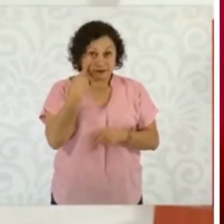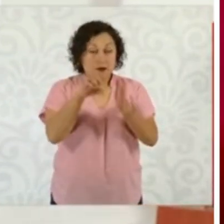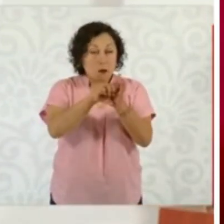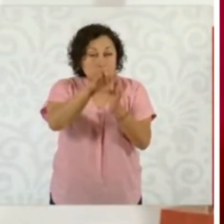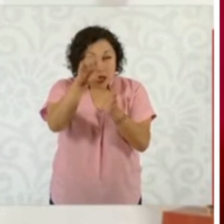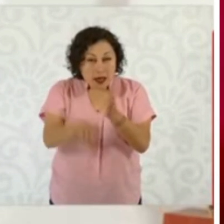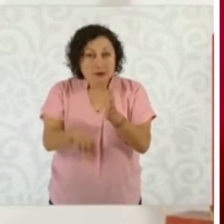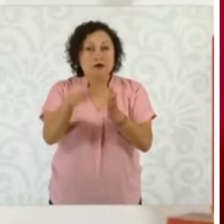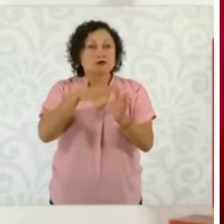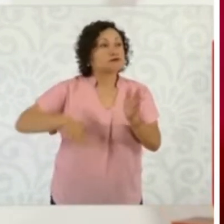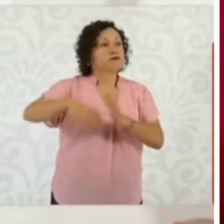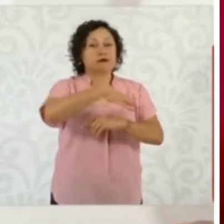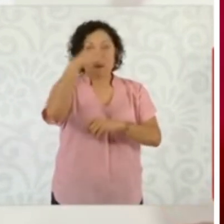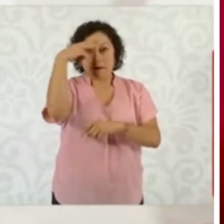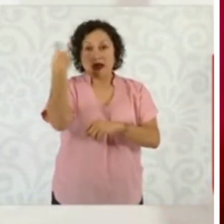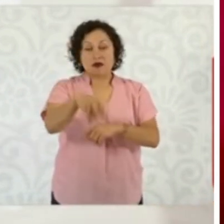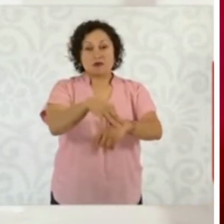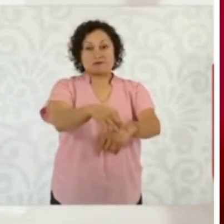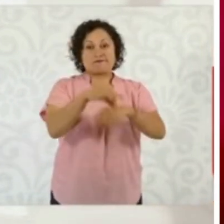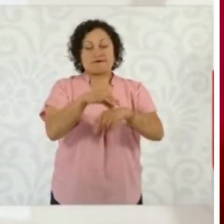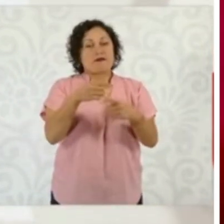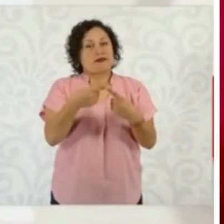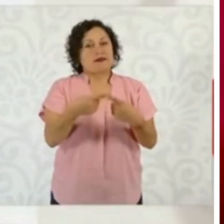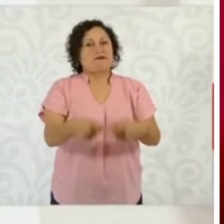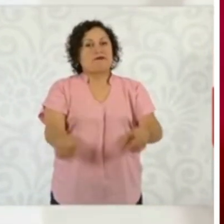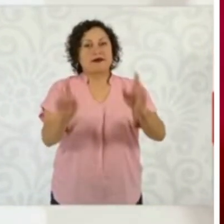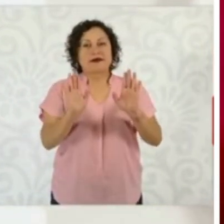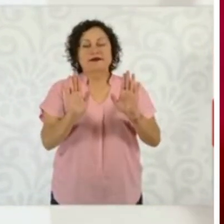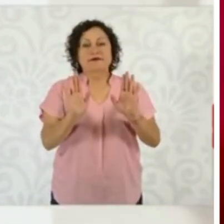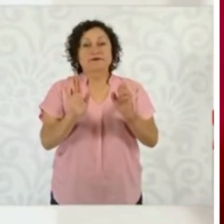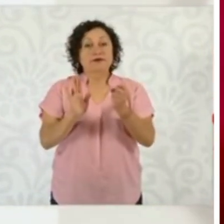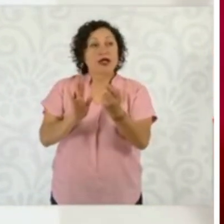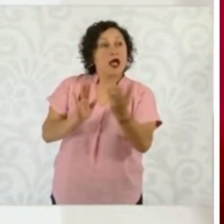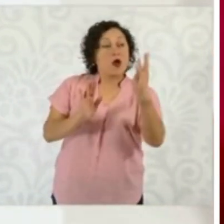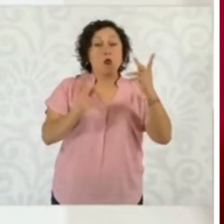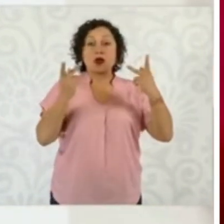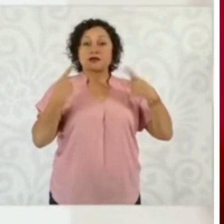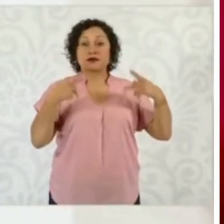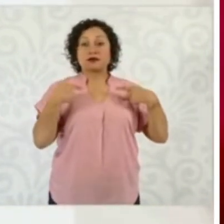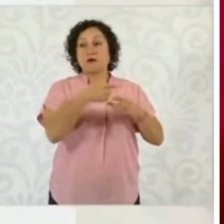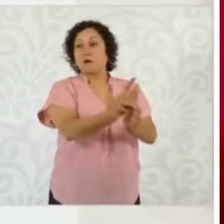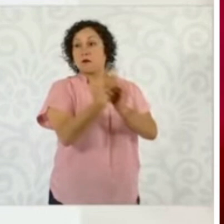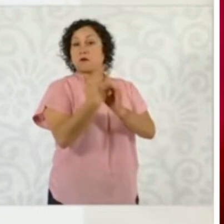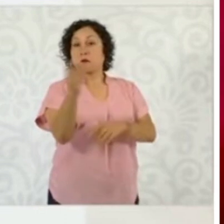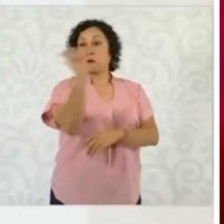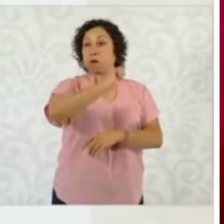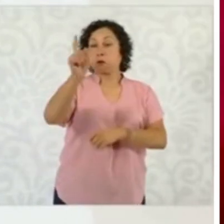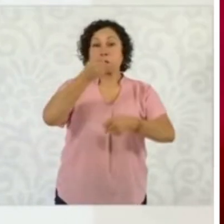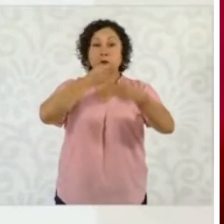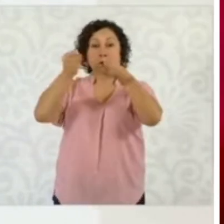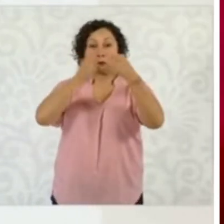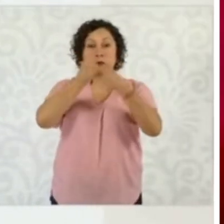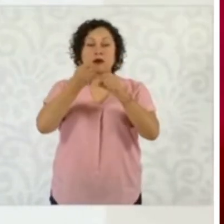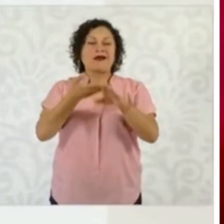perciben o que quieren promover, la famosa comentocracia de intelectuales del pasado